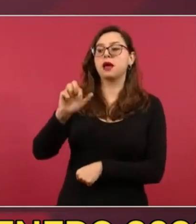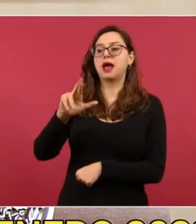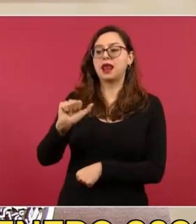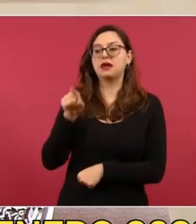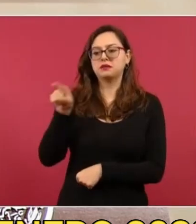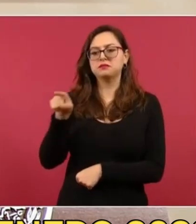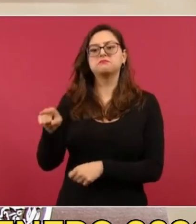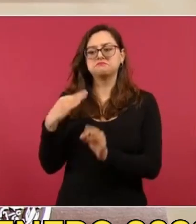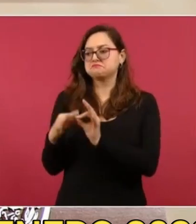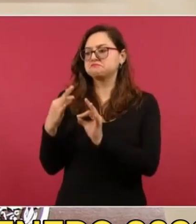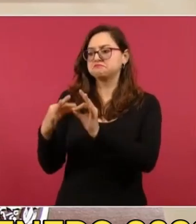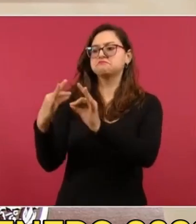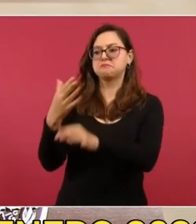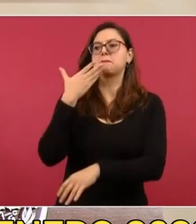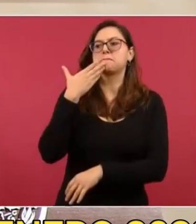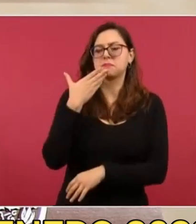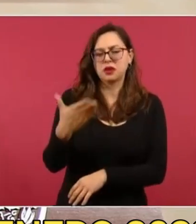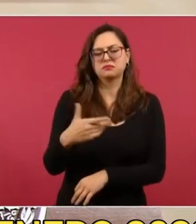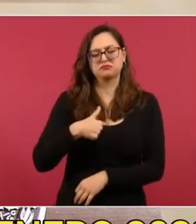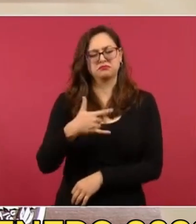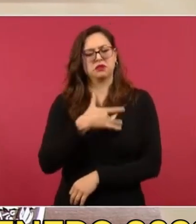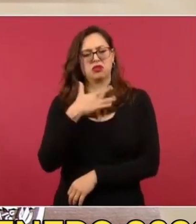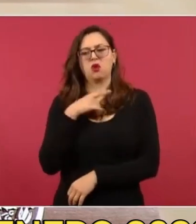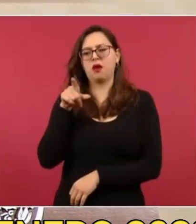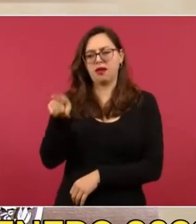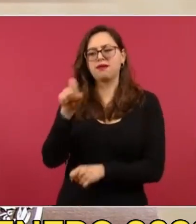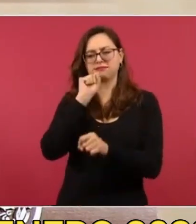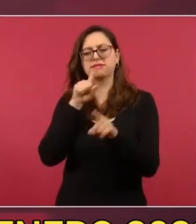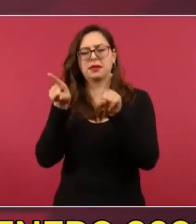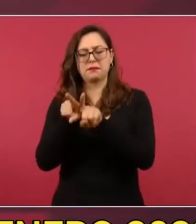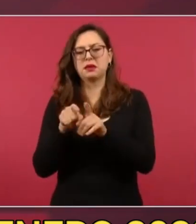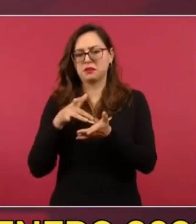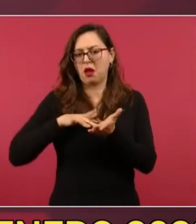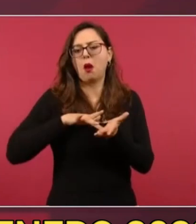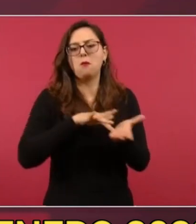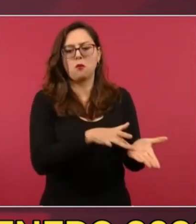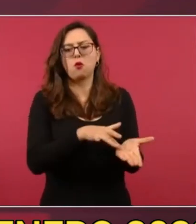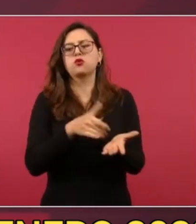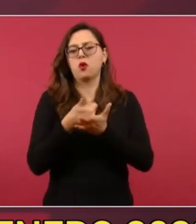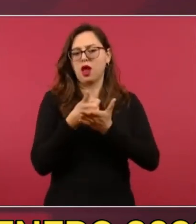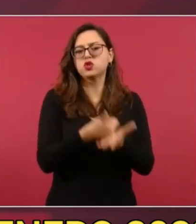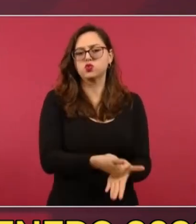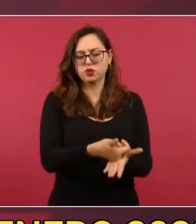Seguramente ella también va a tomar en cuenta lo que tú estás planteando aquí,